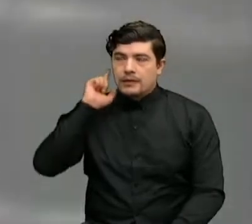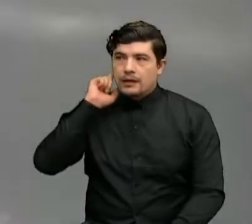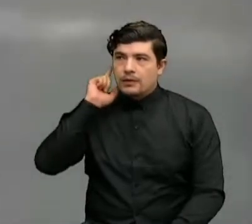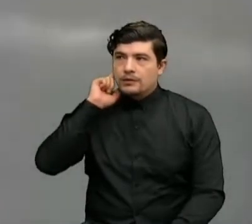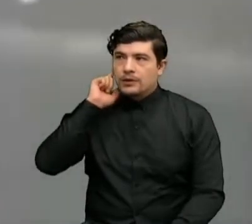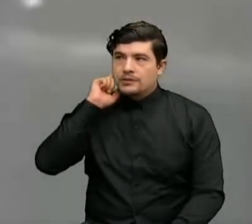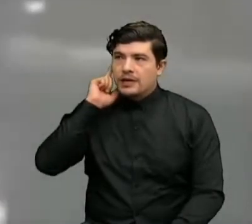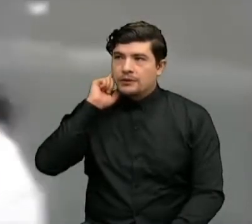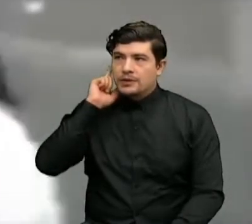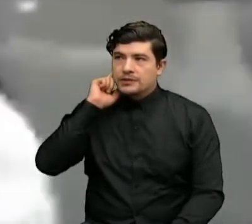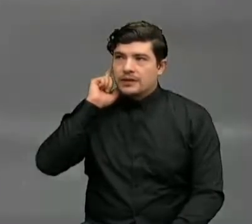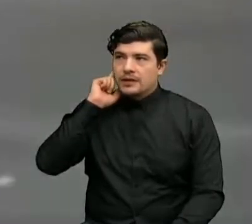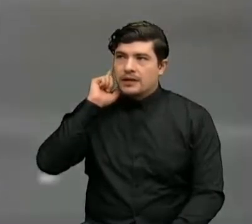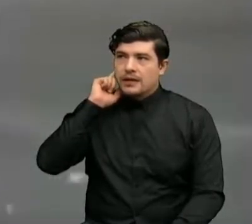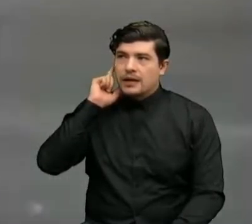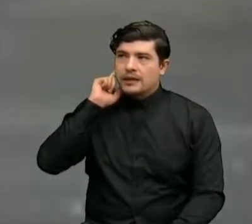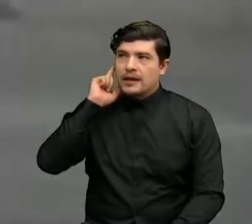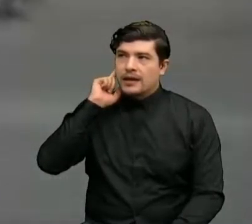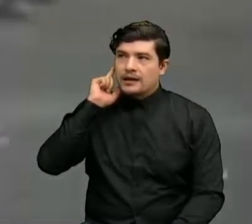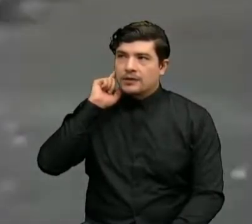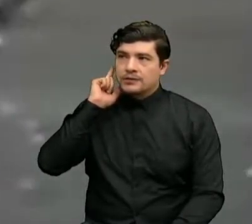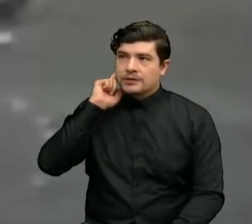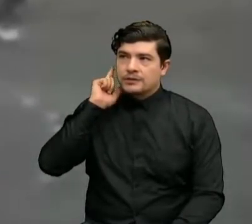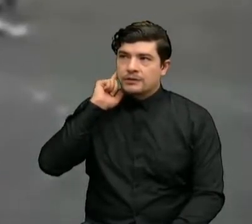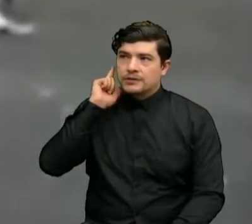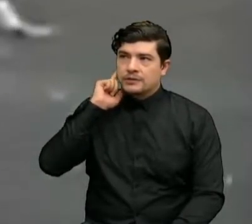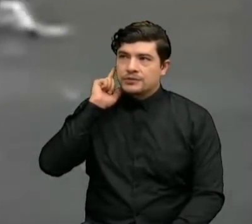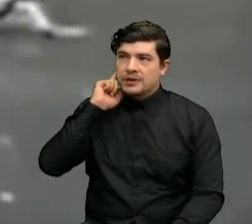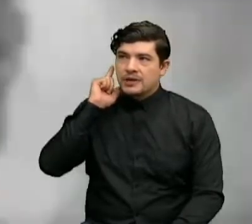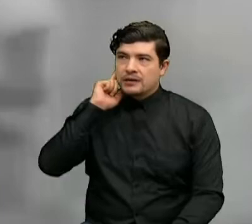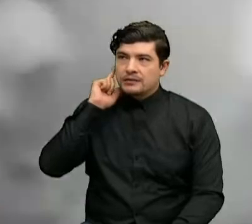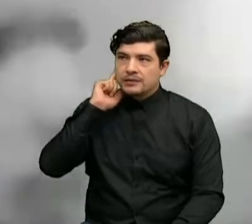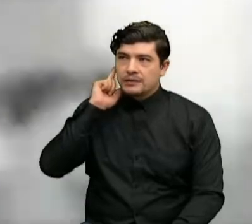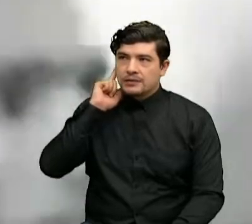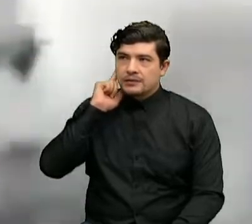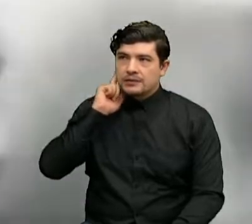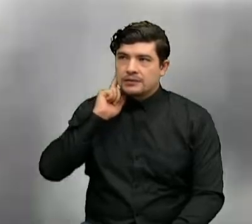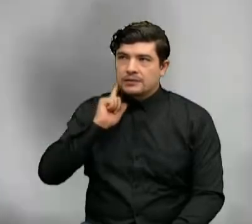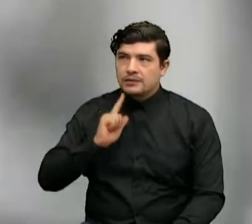nombrado hace 2 meses como técnico de Patriotas. Sin embargo, tras